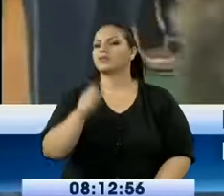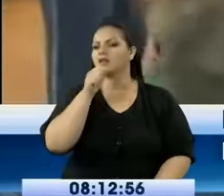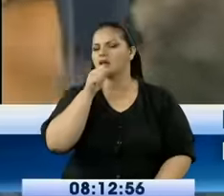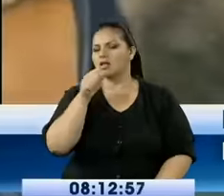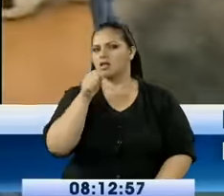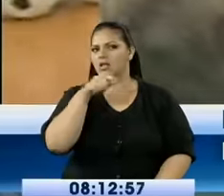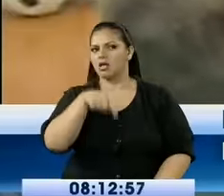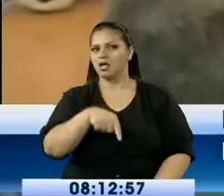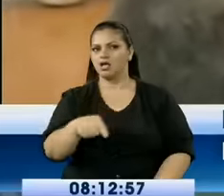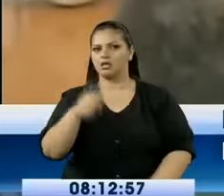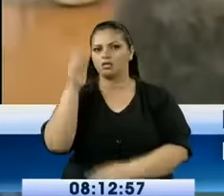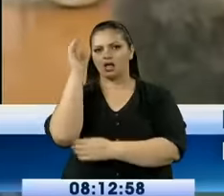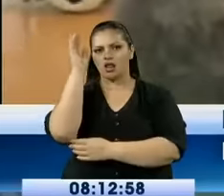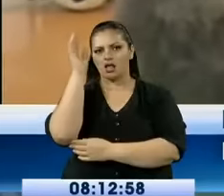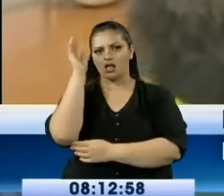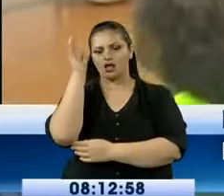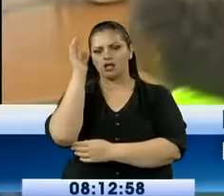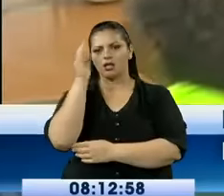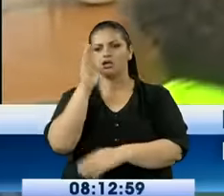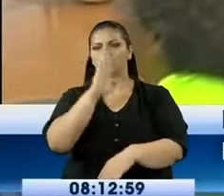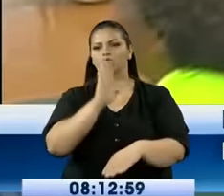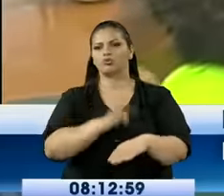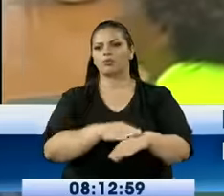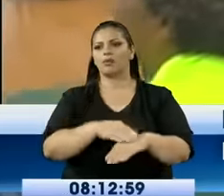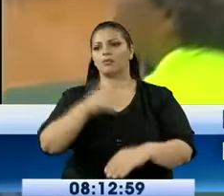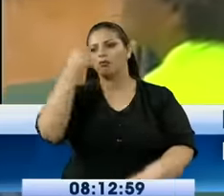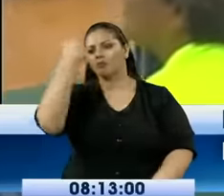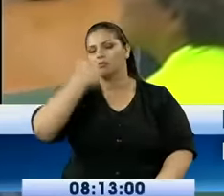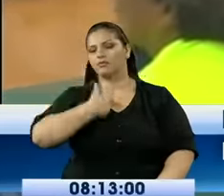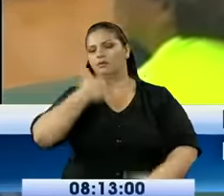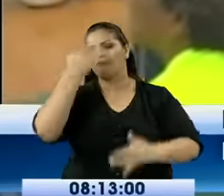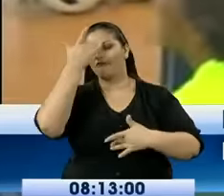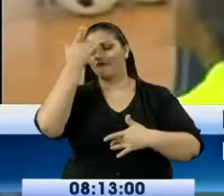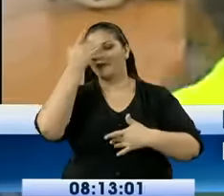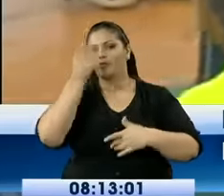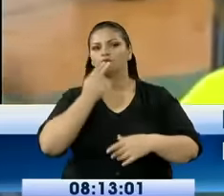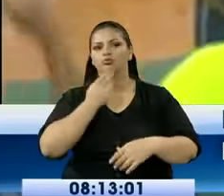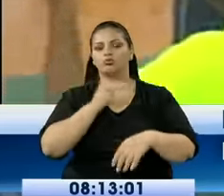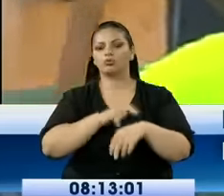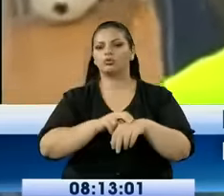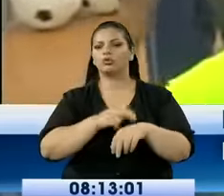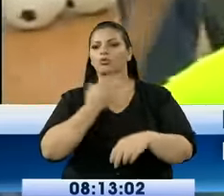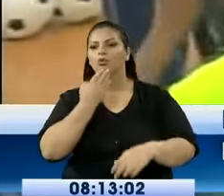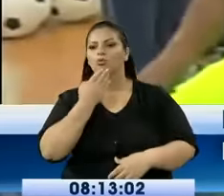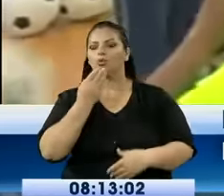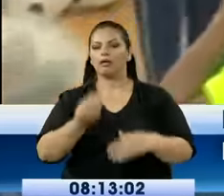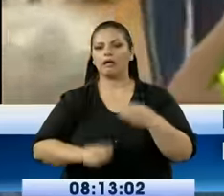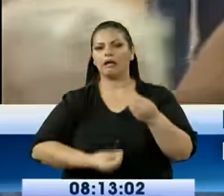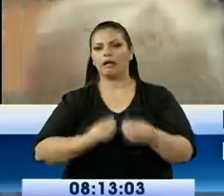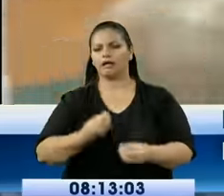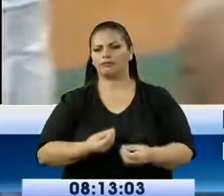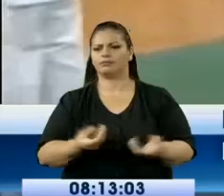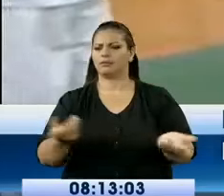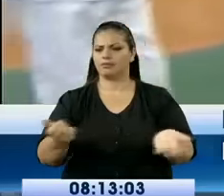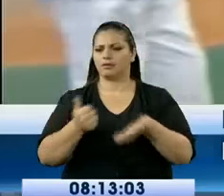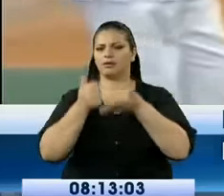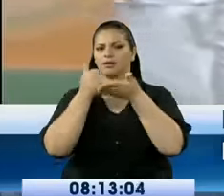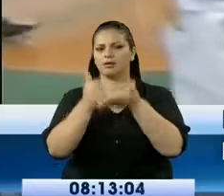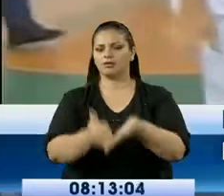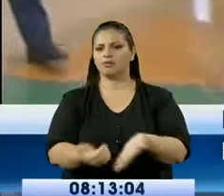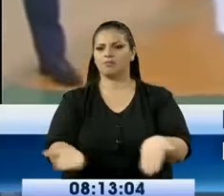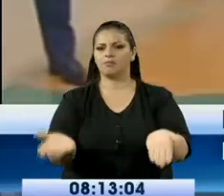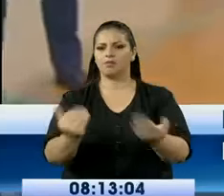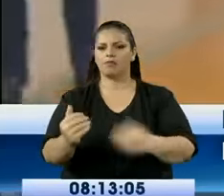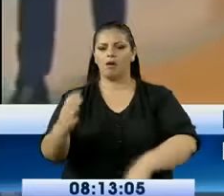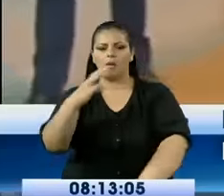da, aparte de la actividad física que se les está enseñando, también hay atención, se les está también tomando la presión, un poco de el